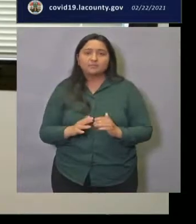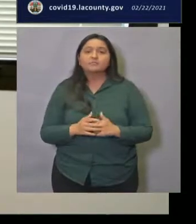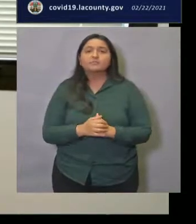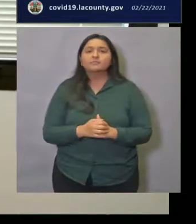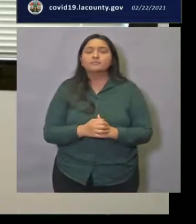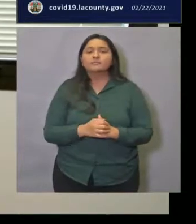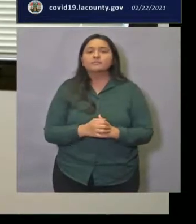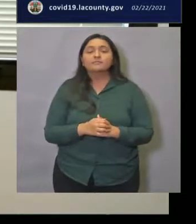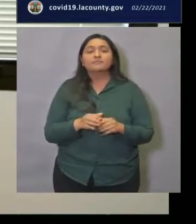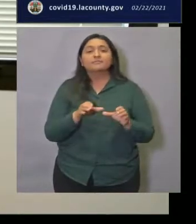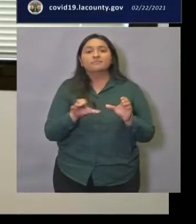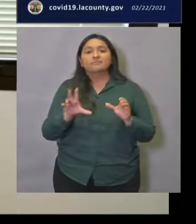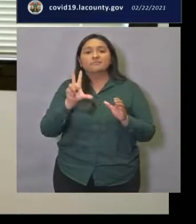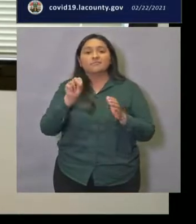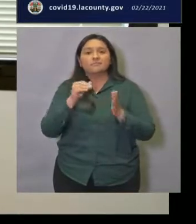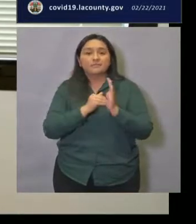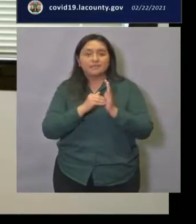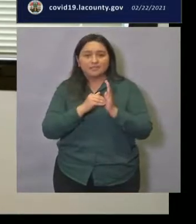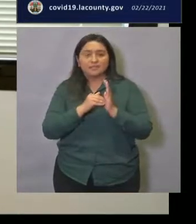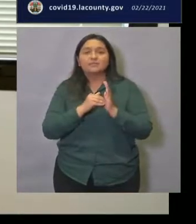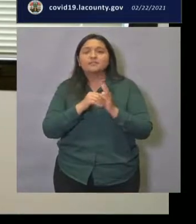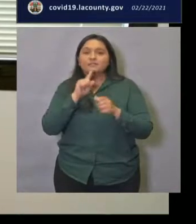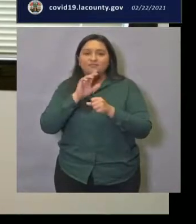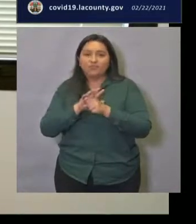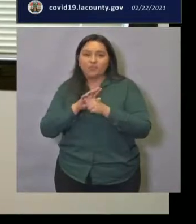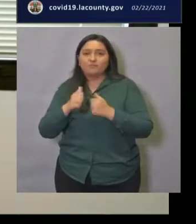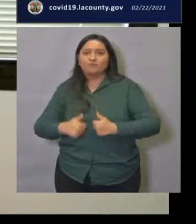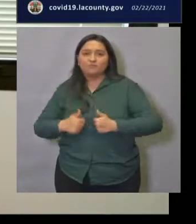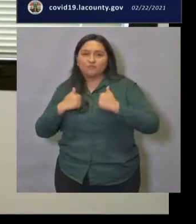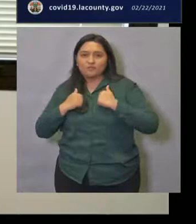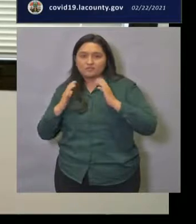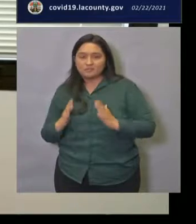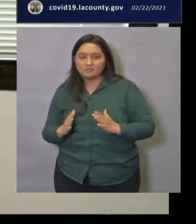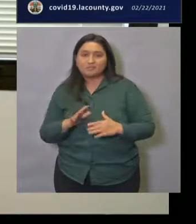38,720 de estos casos confirmados son residentes y